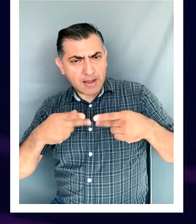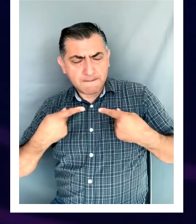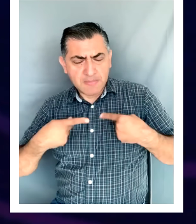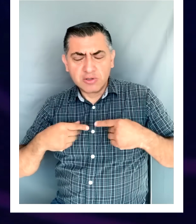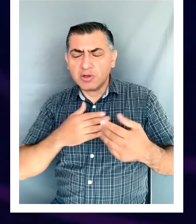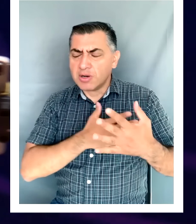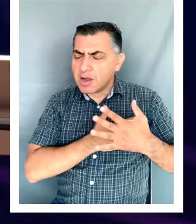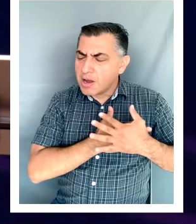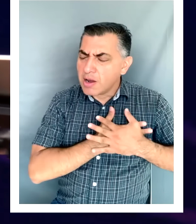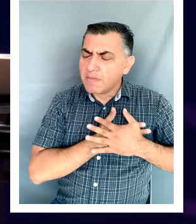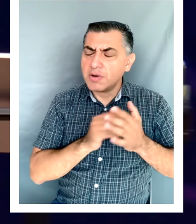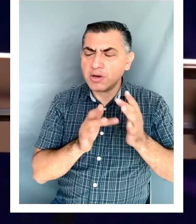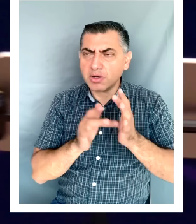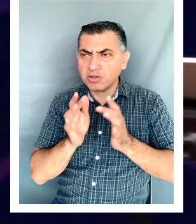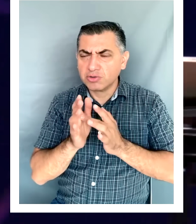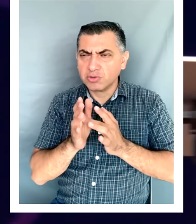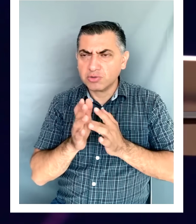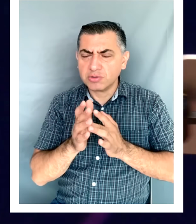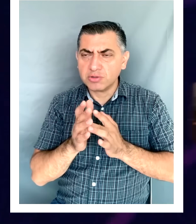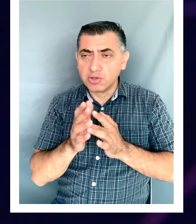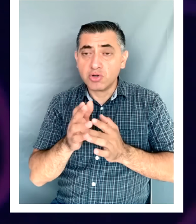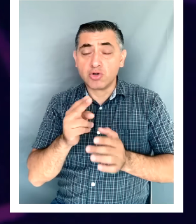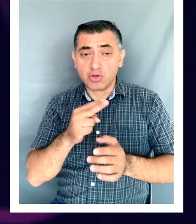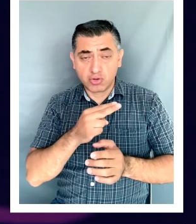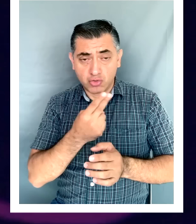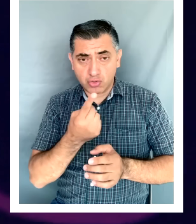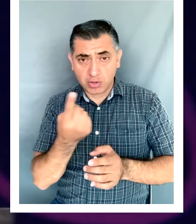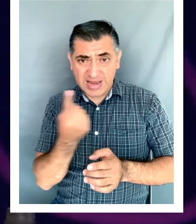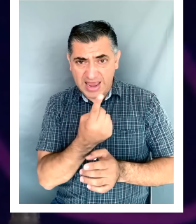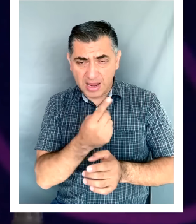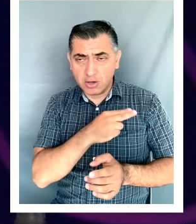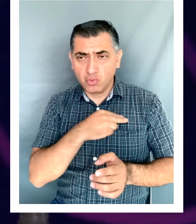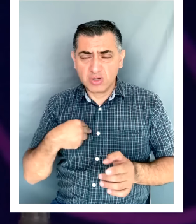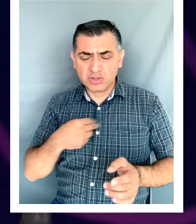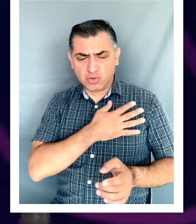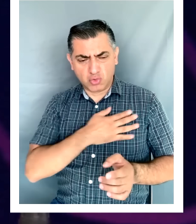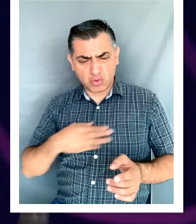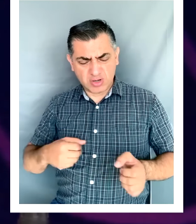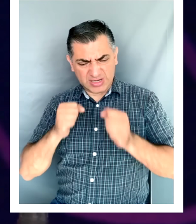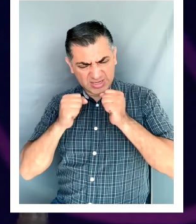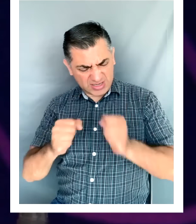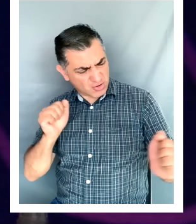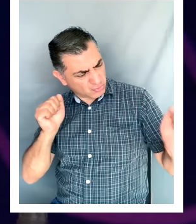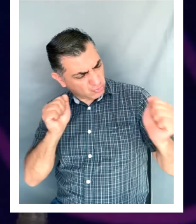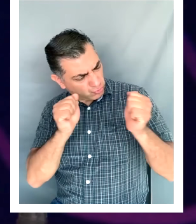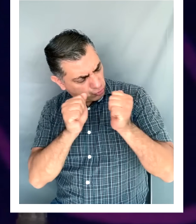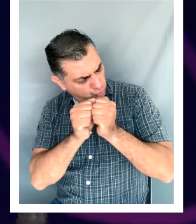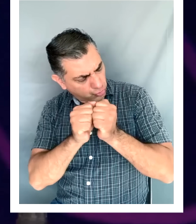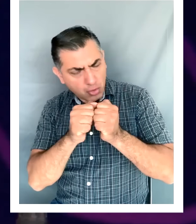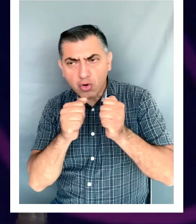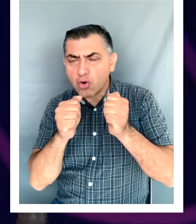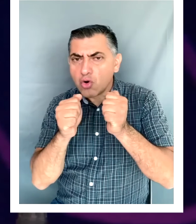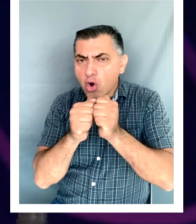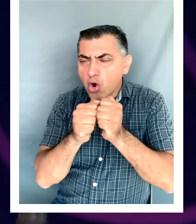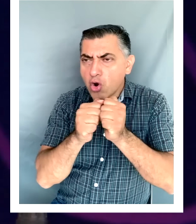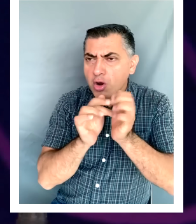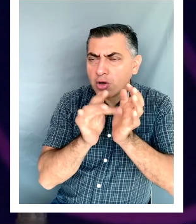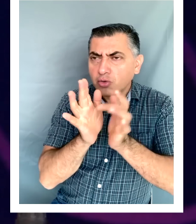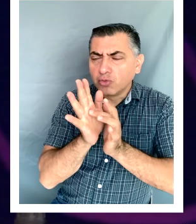es asegurarnos que nuestros hijos van a tener una relación firme estrecha y vibrante con